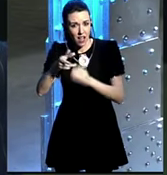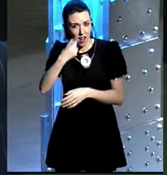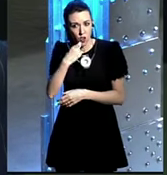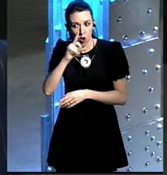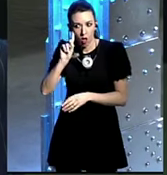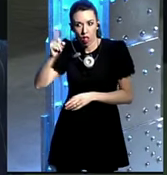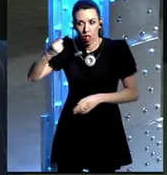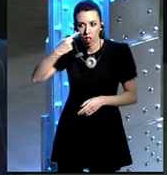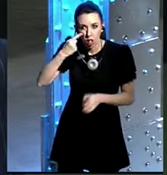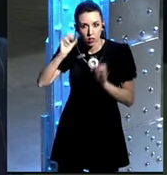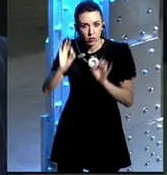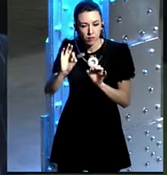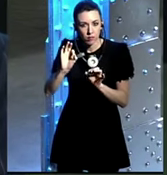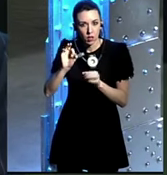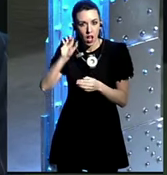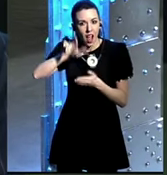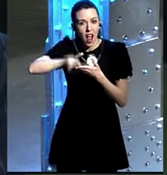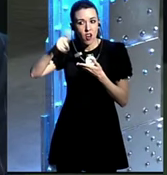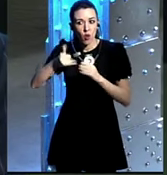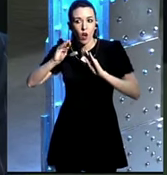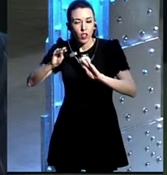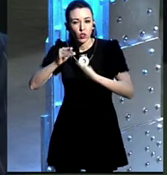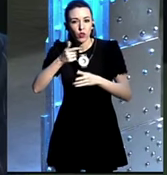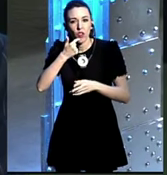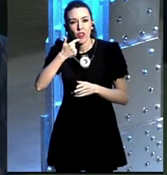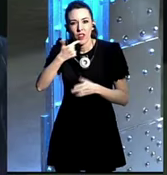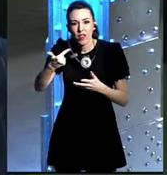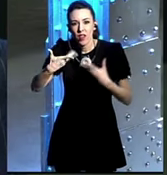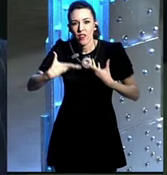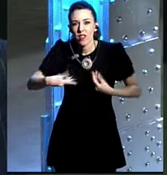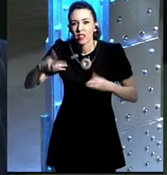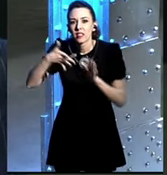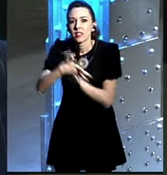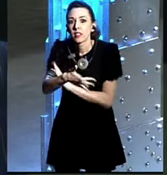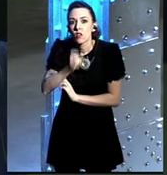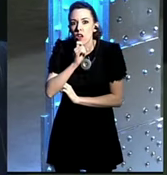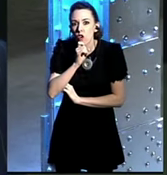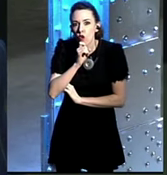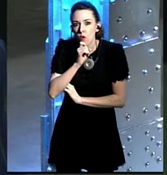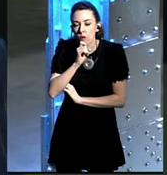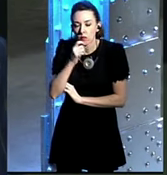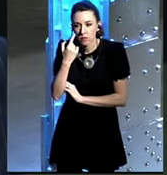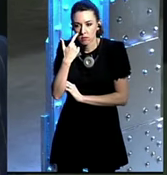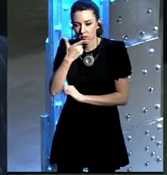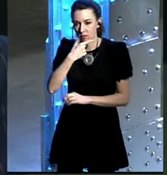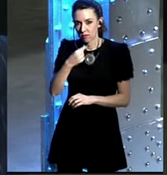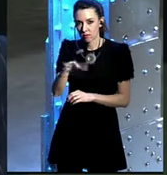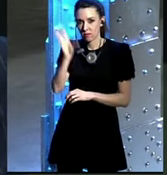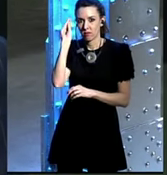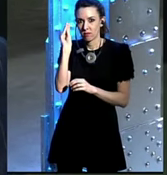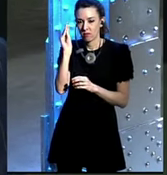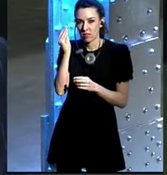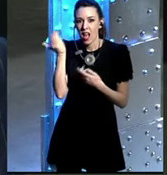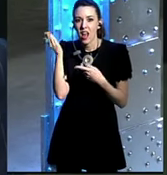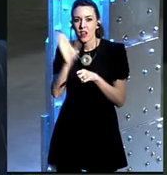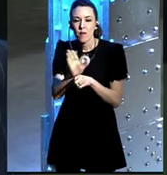que encontré que el lenguaje que utilizaba la gente para describir la depresión era muy representativa.